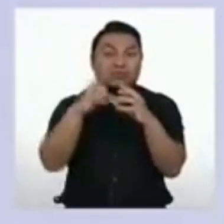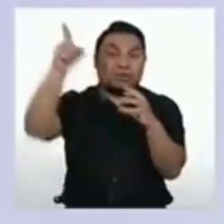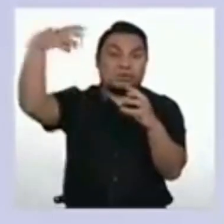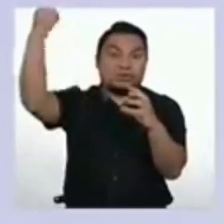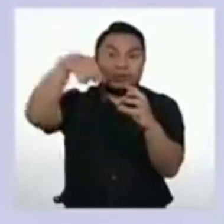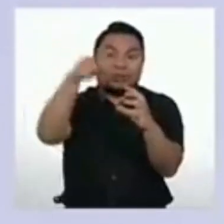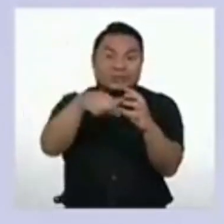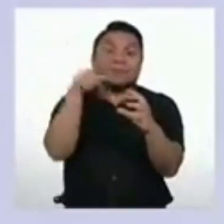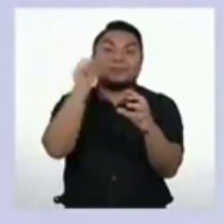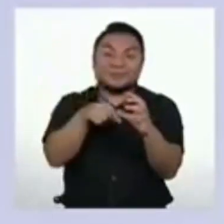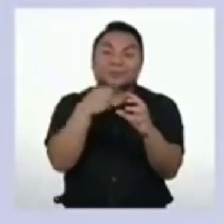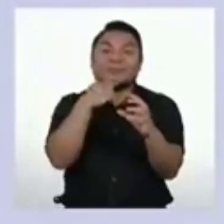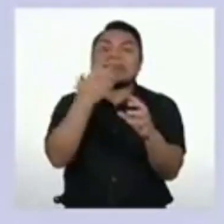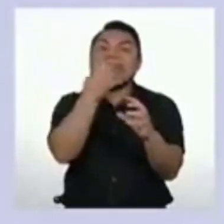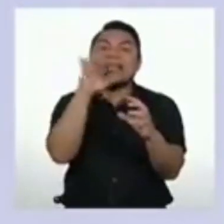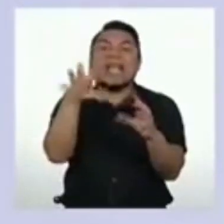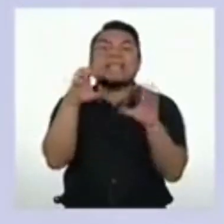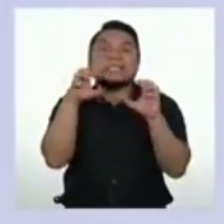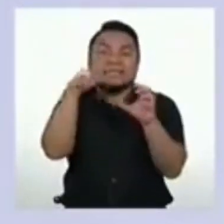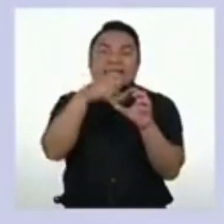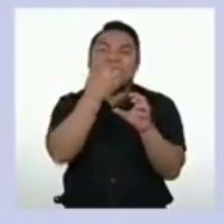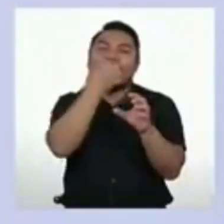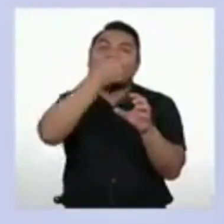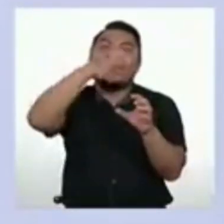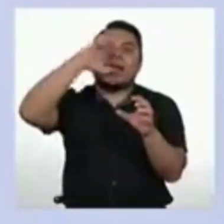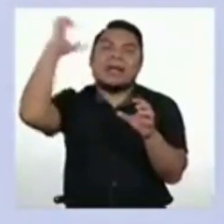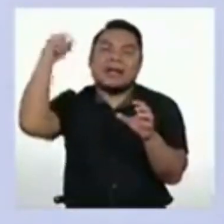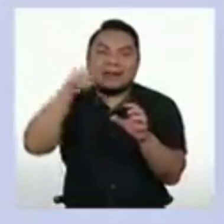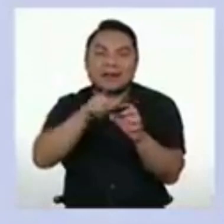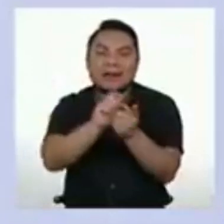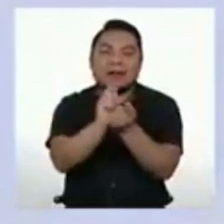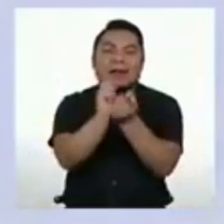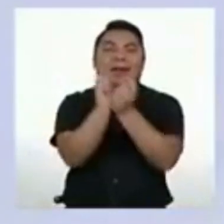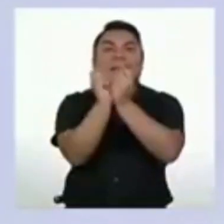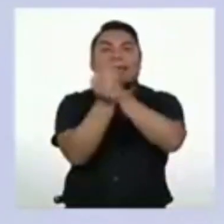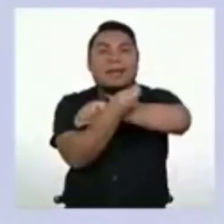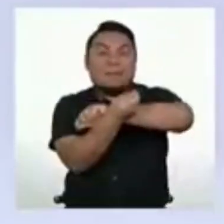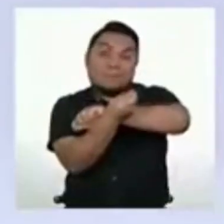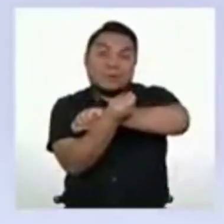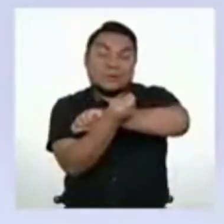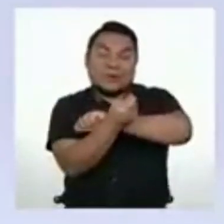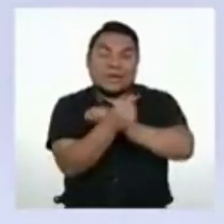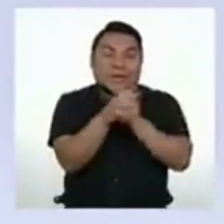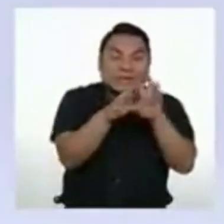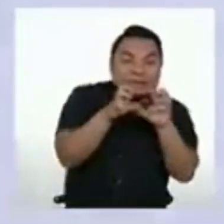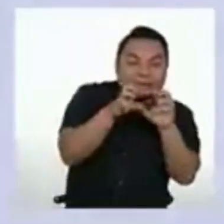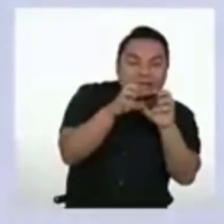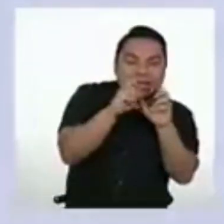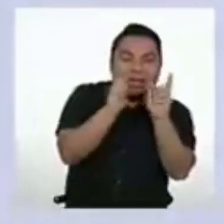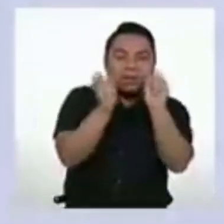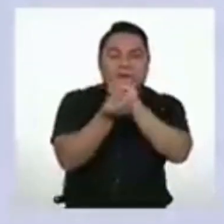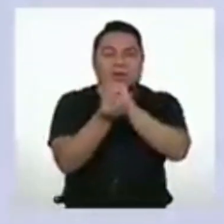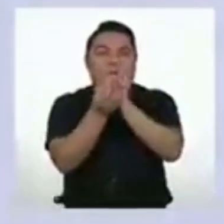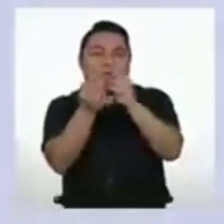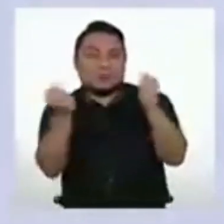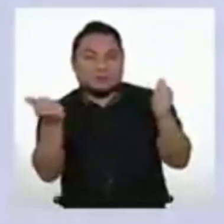momento que los cristales de hielo comienzan a calentarse y se produce un cambio de estado físico. Como